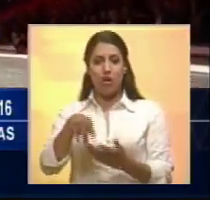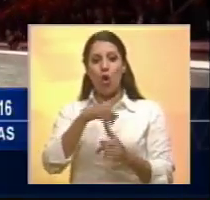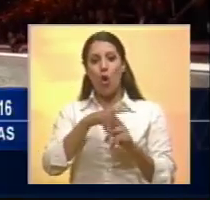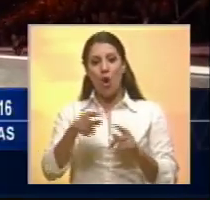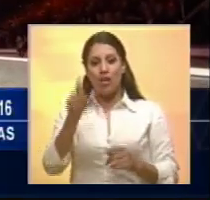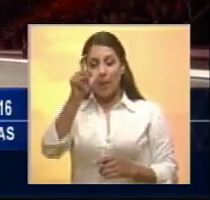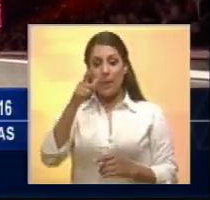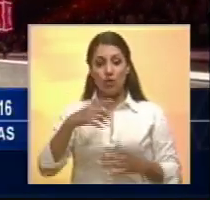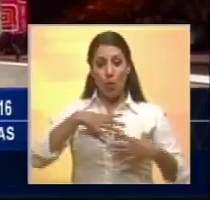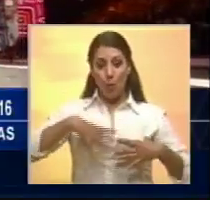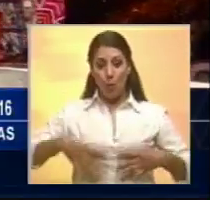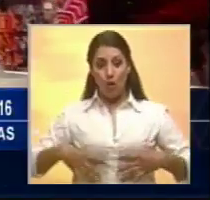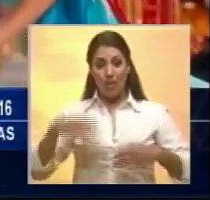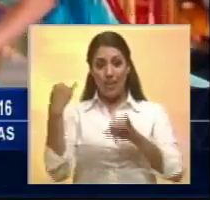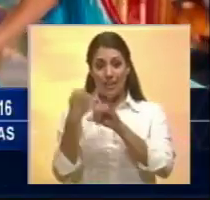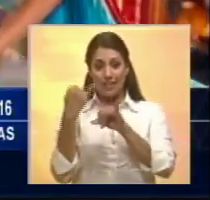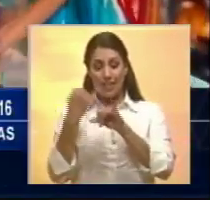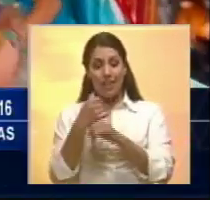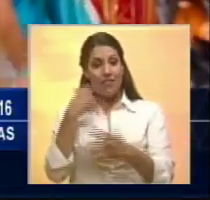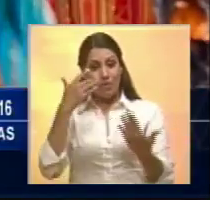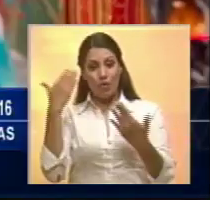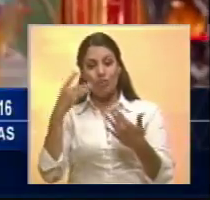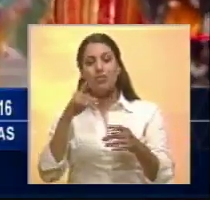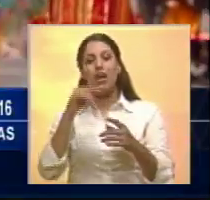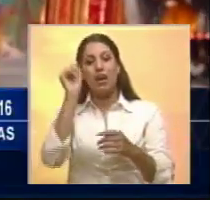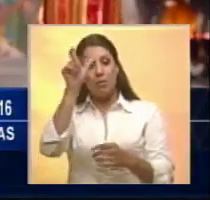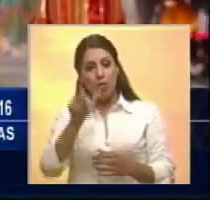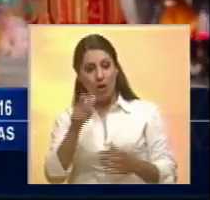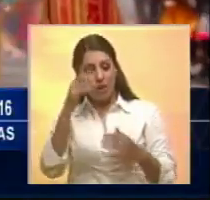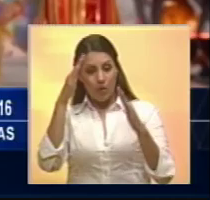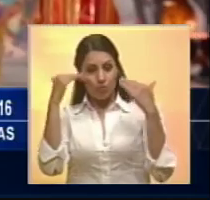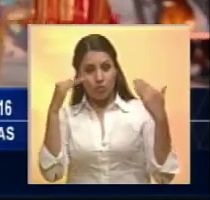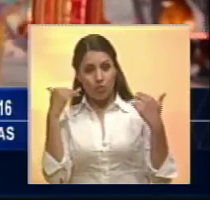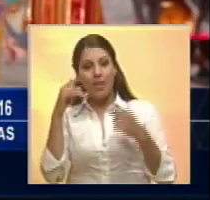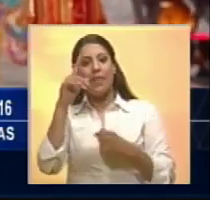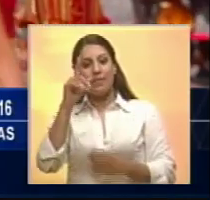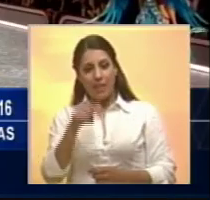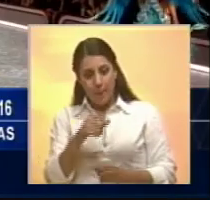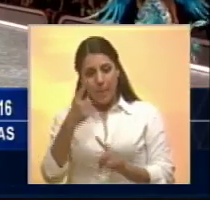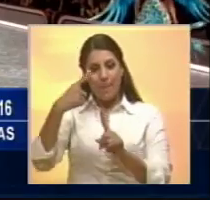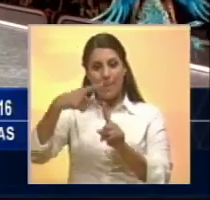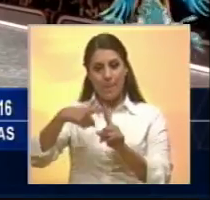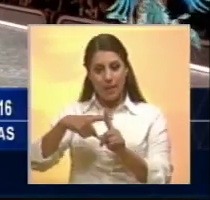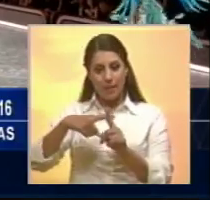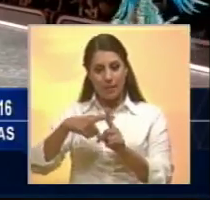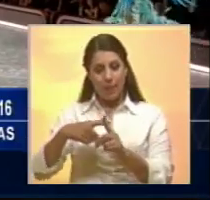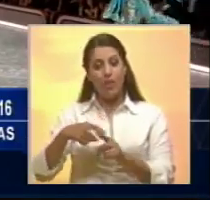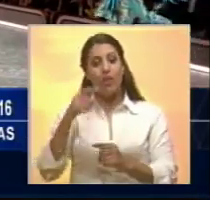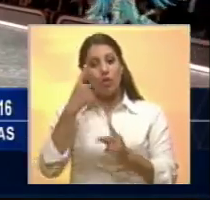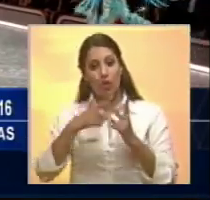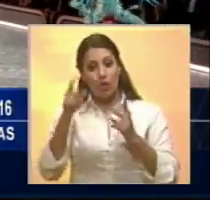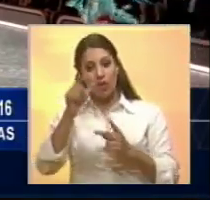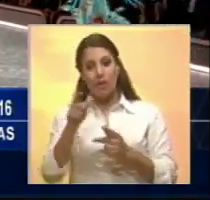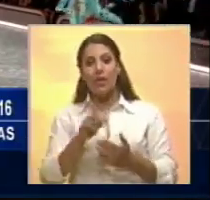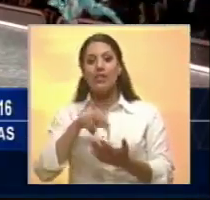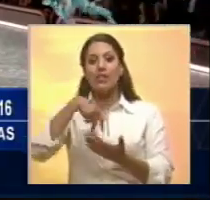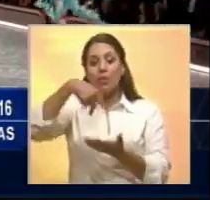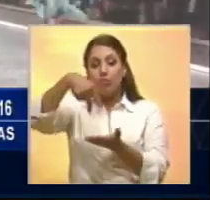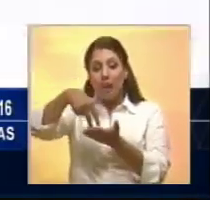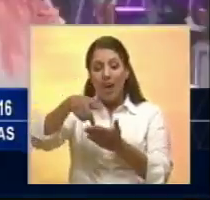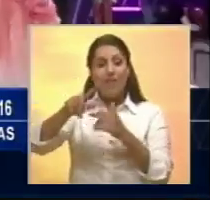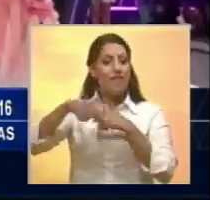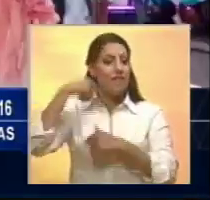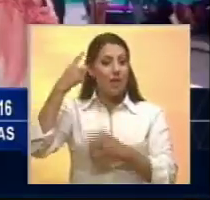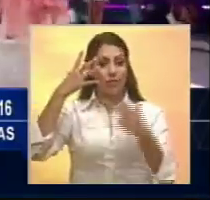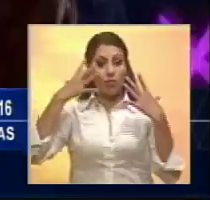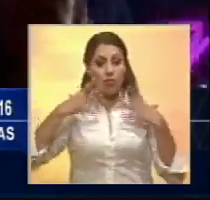más reconocidas en las redes sociales, Kendall Jenner y las hermanas Hadid, también se sumaron. Y Jasmine Took saltó a la fama al llevar el